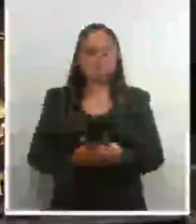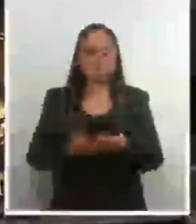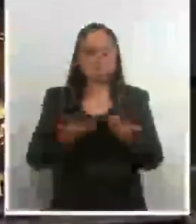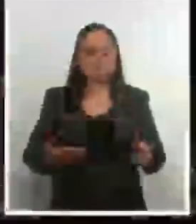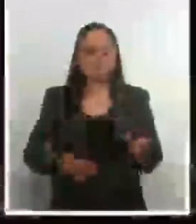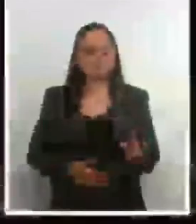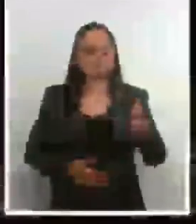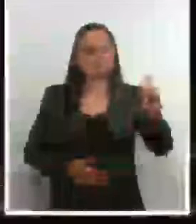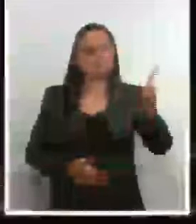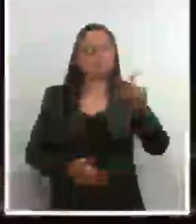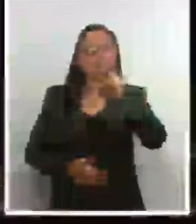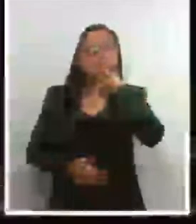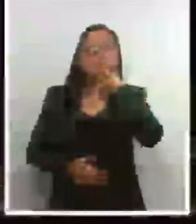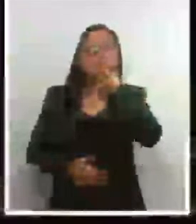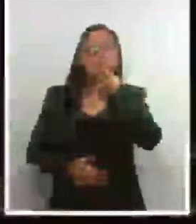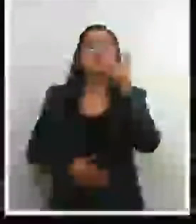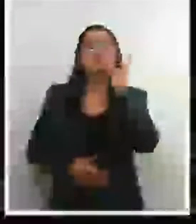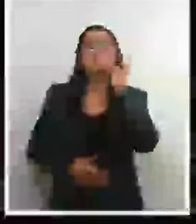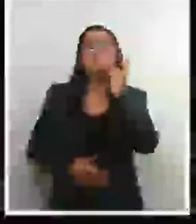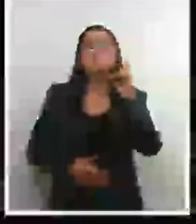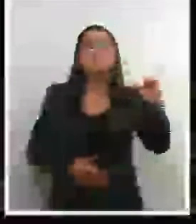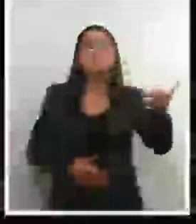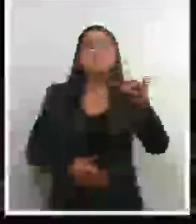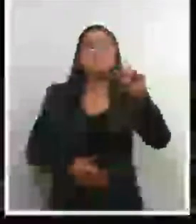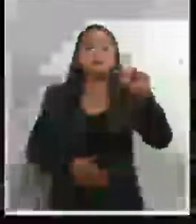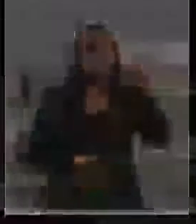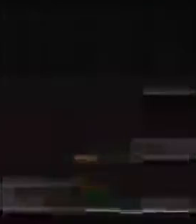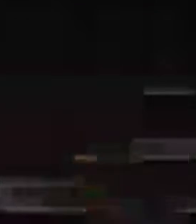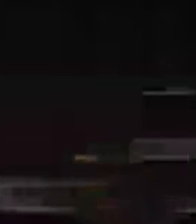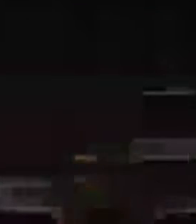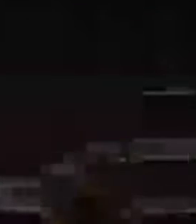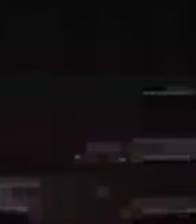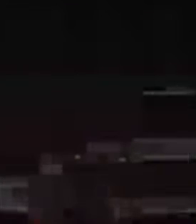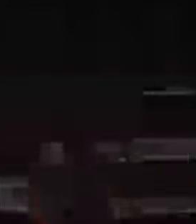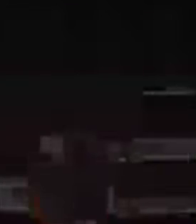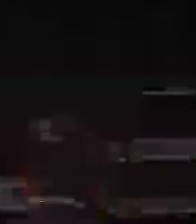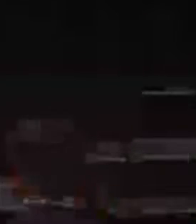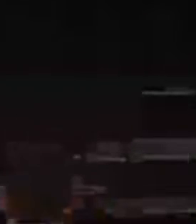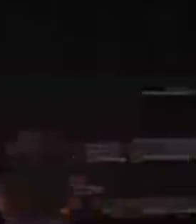Tiene el uso de la palabra en contra el diputado Jaime Cárdenas.